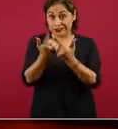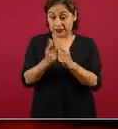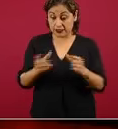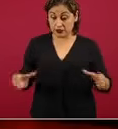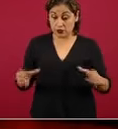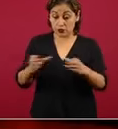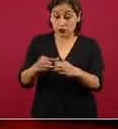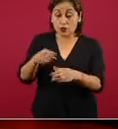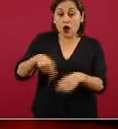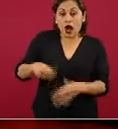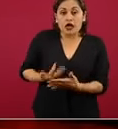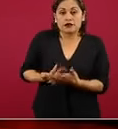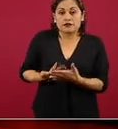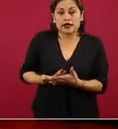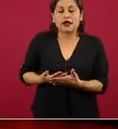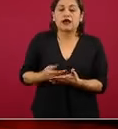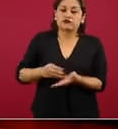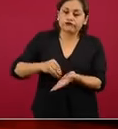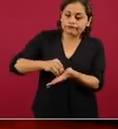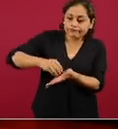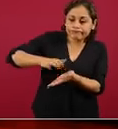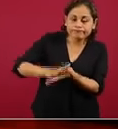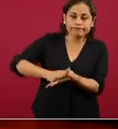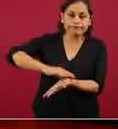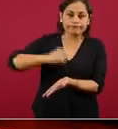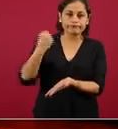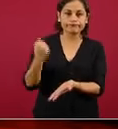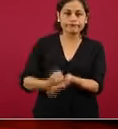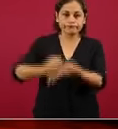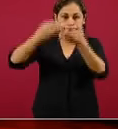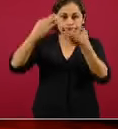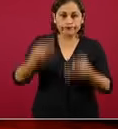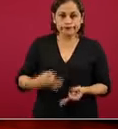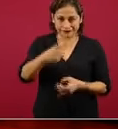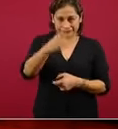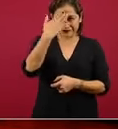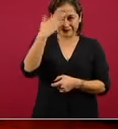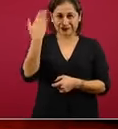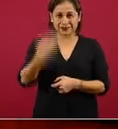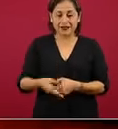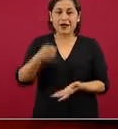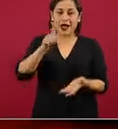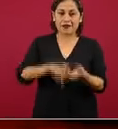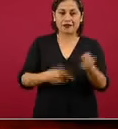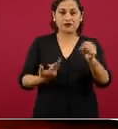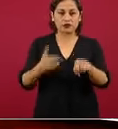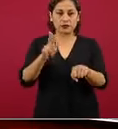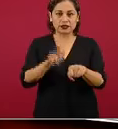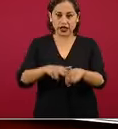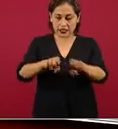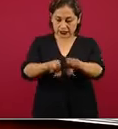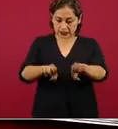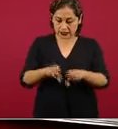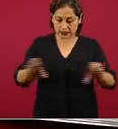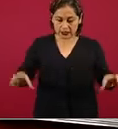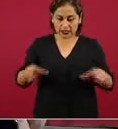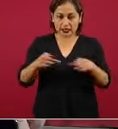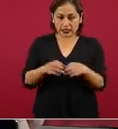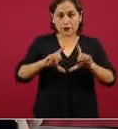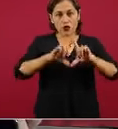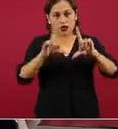dictaminación. Acuérdense que hemos hablado de estos comités jurisdiccionales o locales en unidades hospitalarias, estatales y